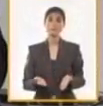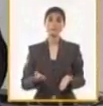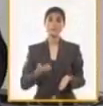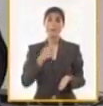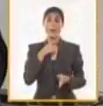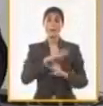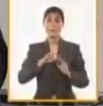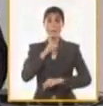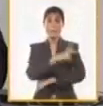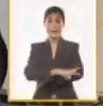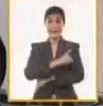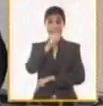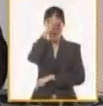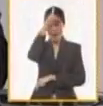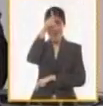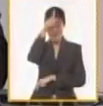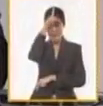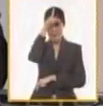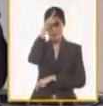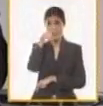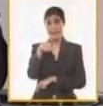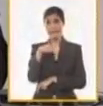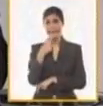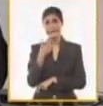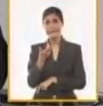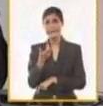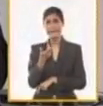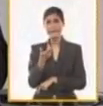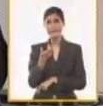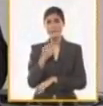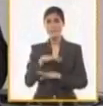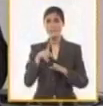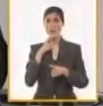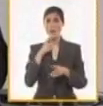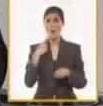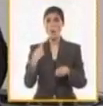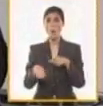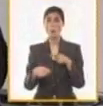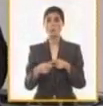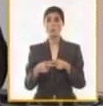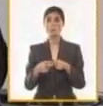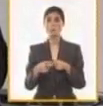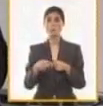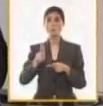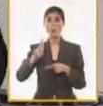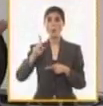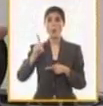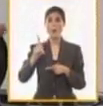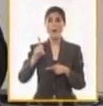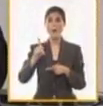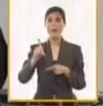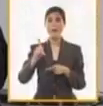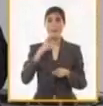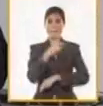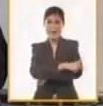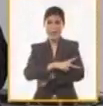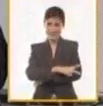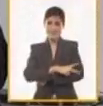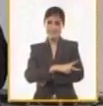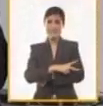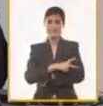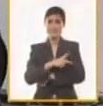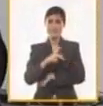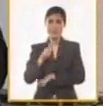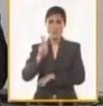Alemania está, hasta ahora habían sido Reino Unido y Francia, Keir Starmer y Emmanuel